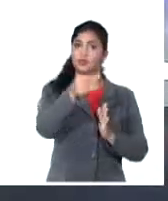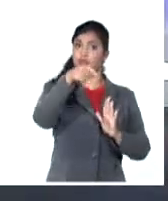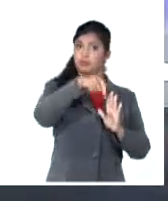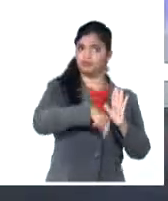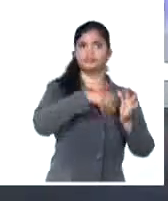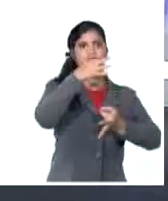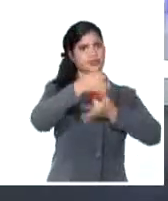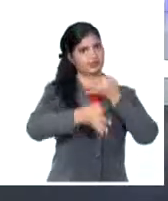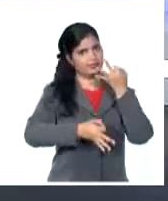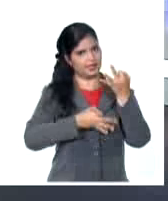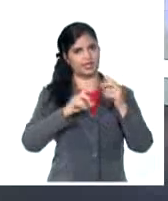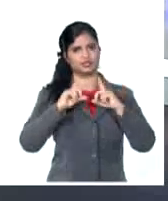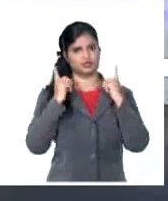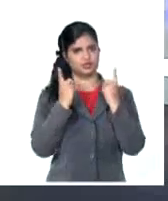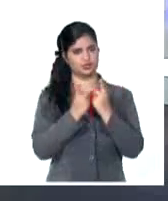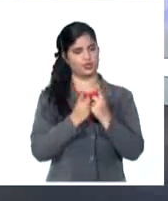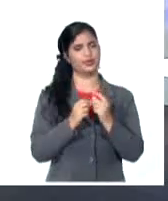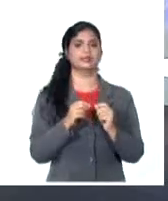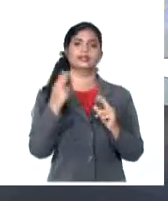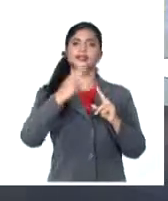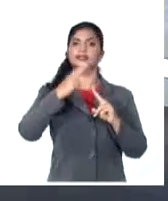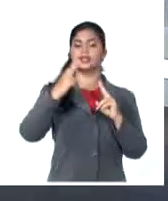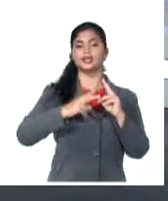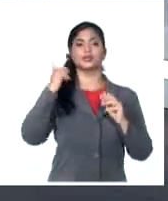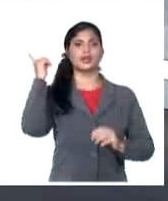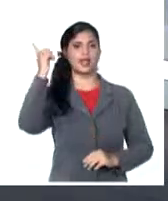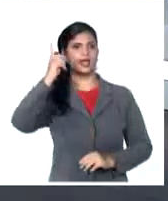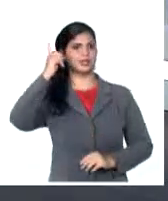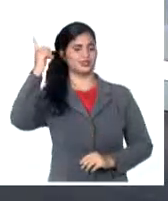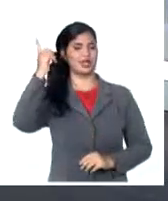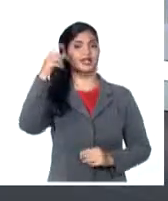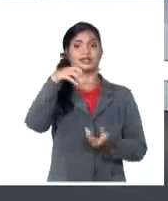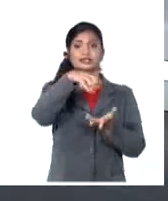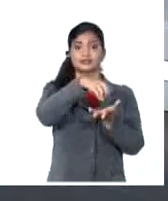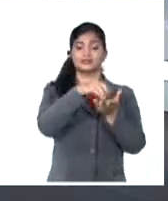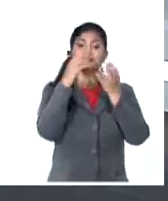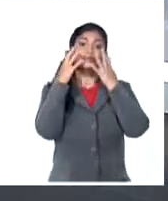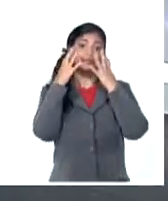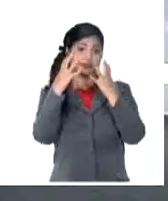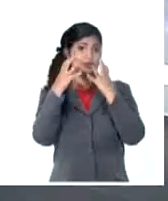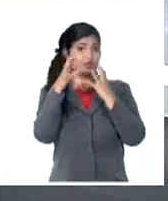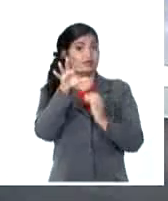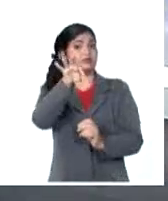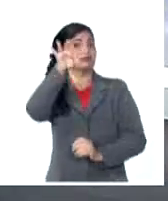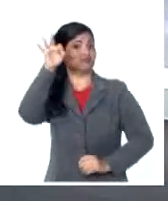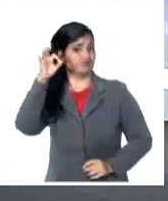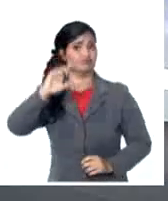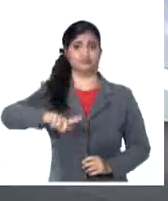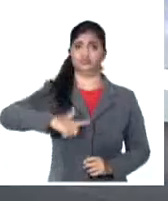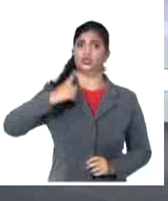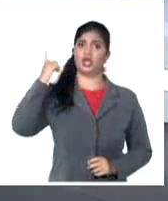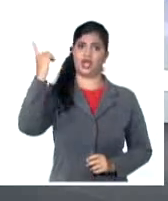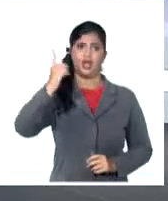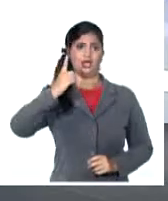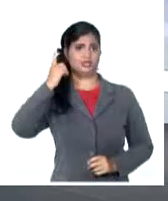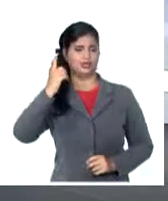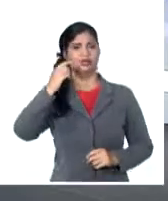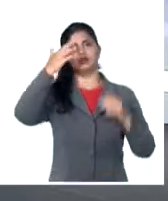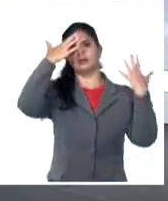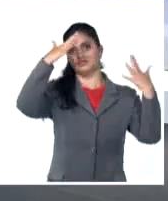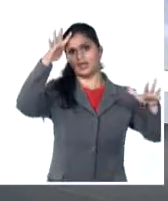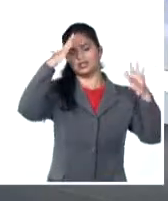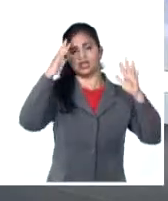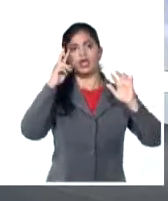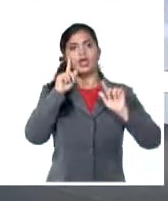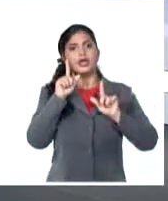informaciones desde el Teatro Nacional de Cuba, institución destacada de la cultura nacional. Se reconoció a creadoras de la Mayor de